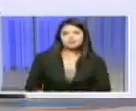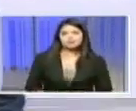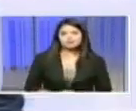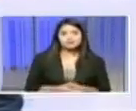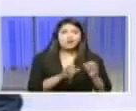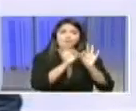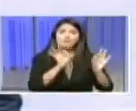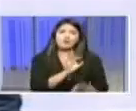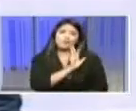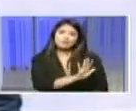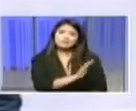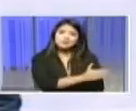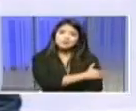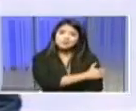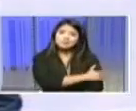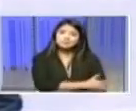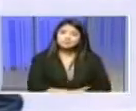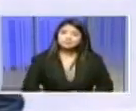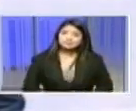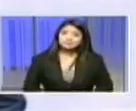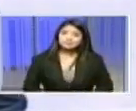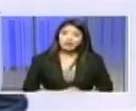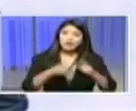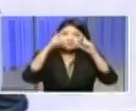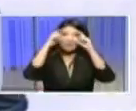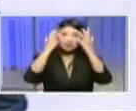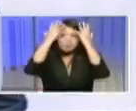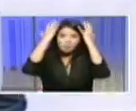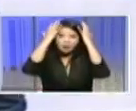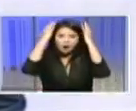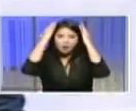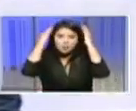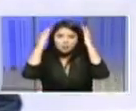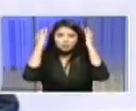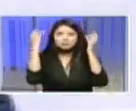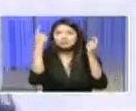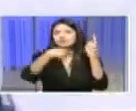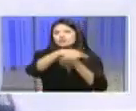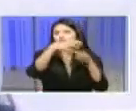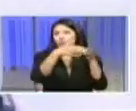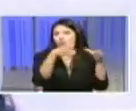de la oligarquía, de Ramos Alup y compañía.